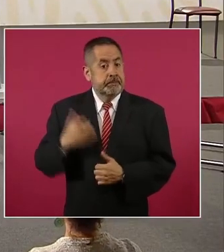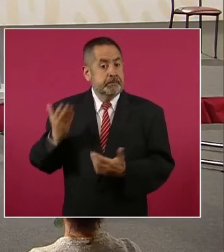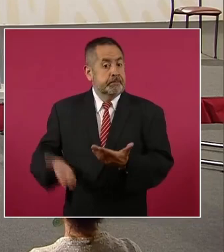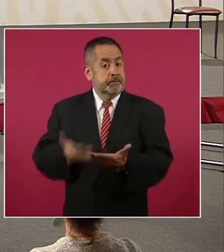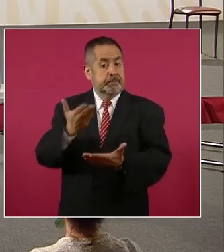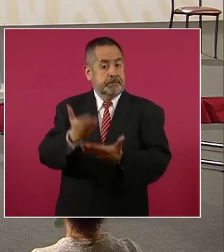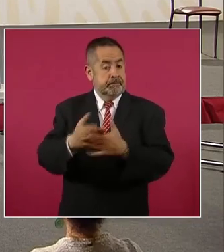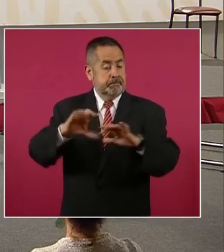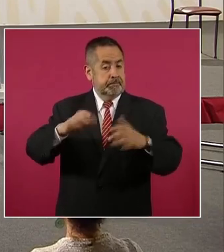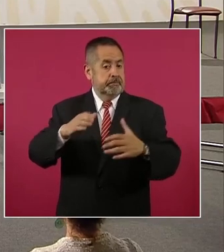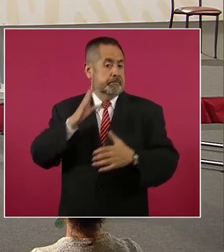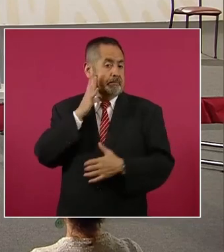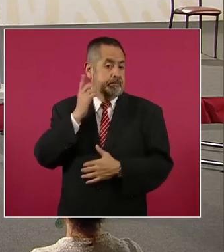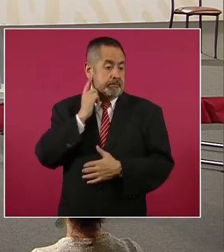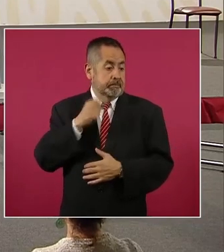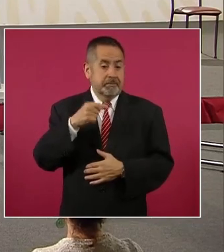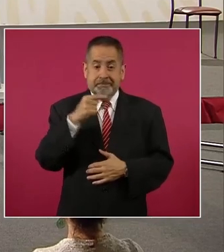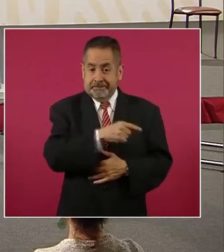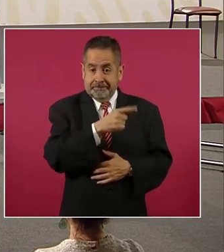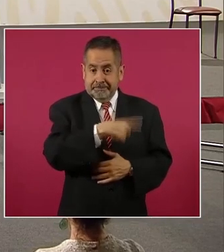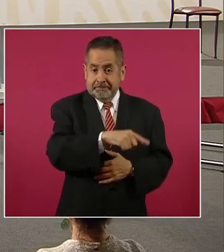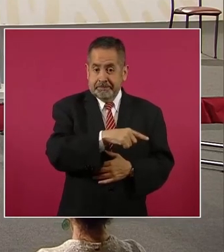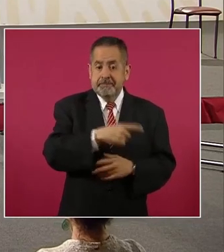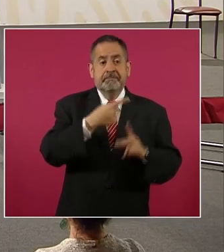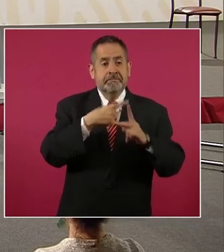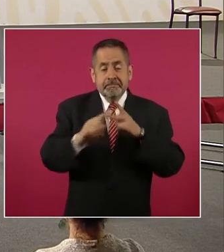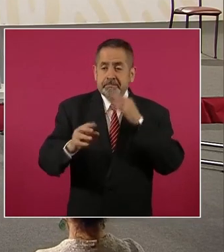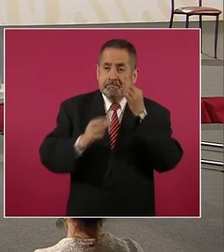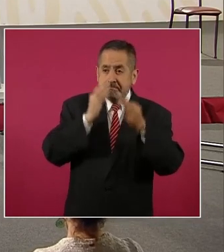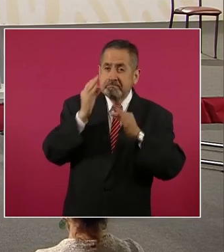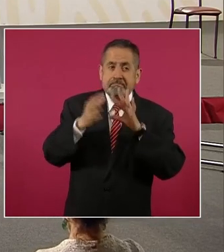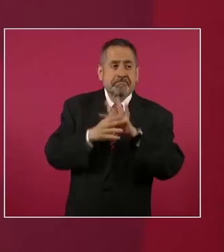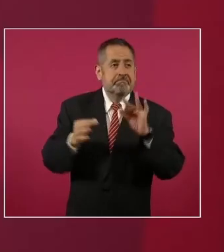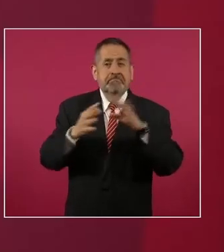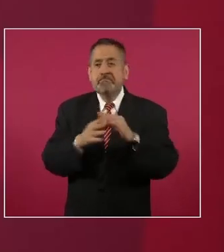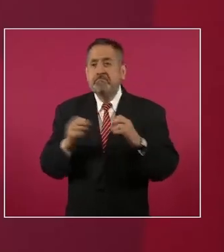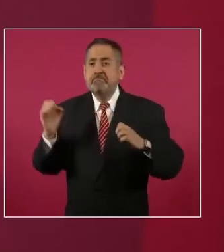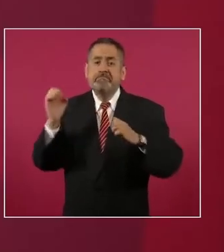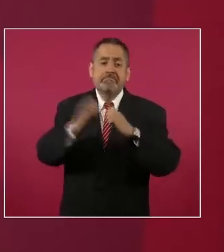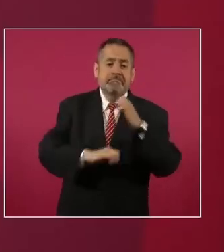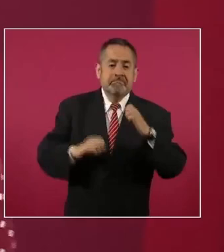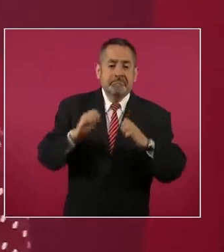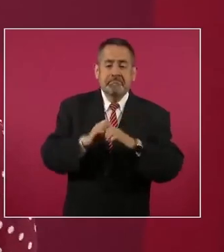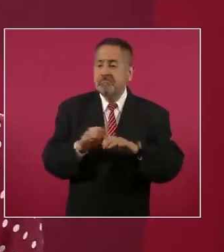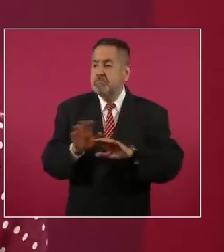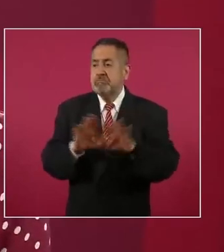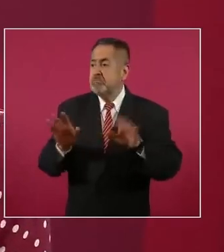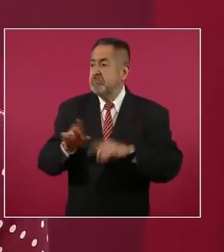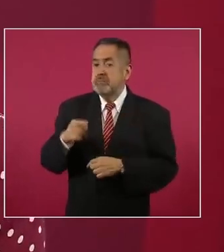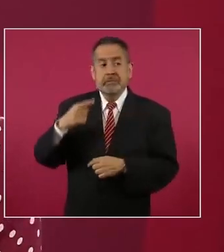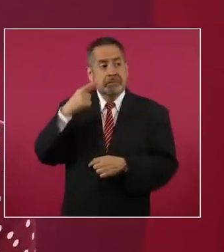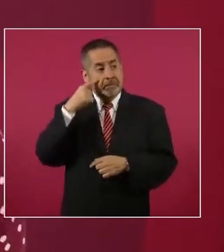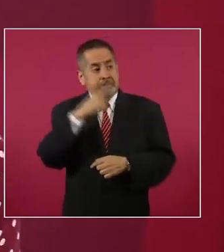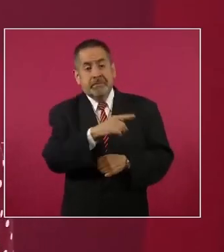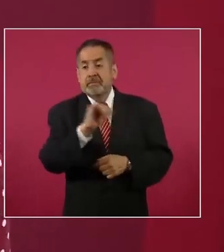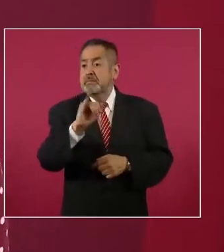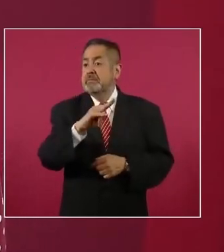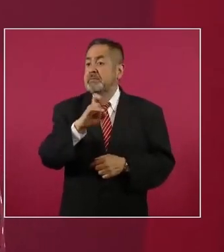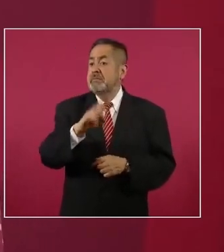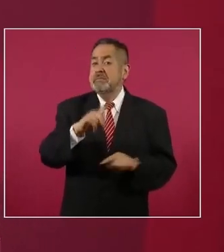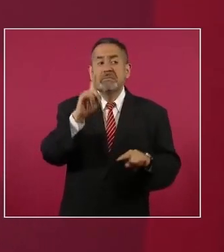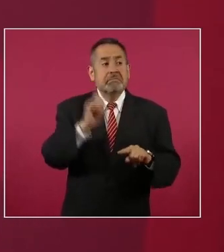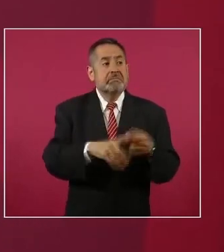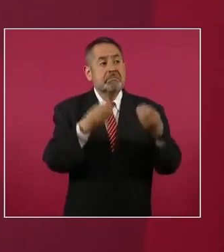Federal, inició una campaña de desinformación bajo el llamado a salvar al Instituto Nacional